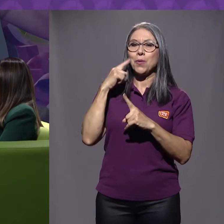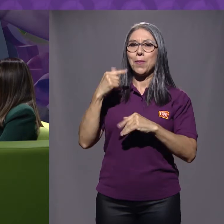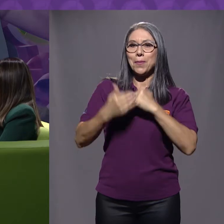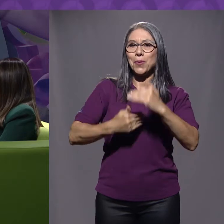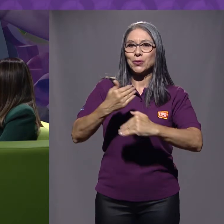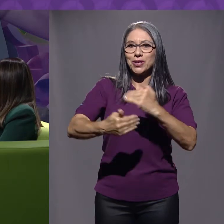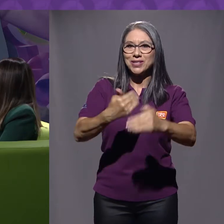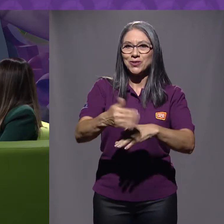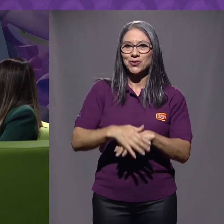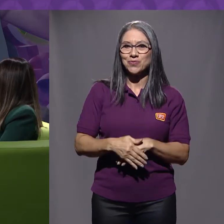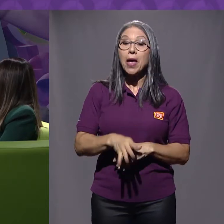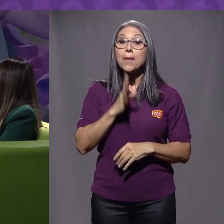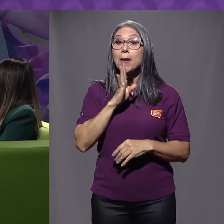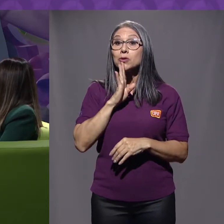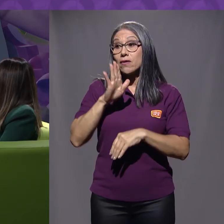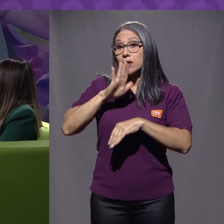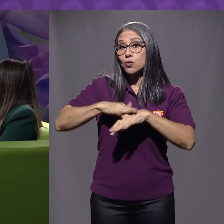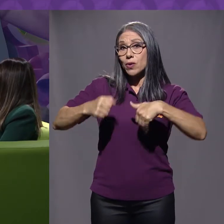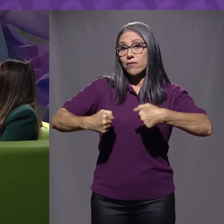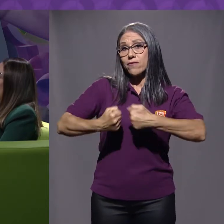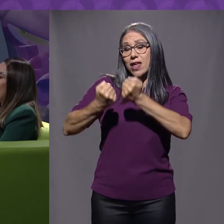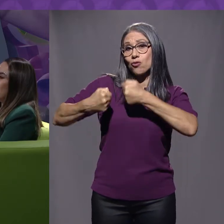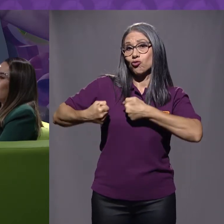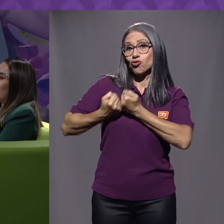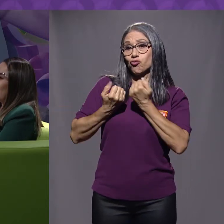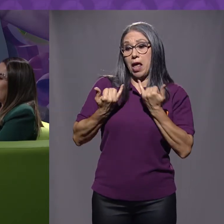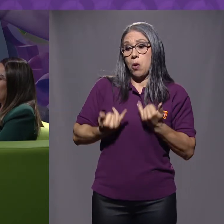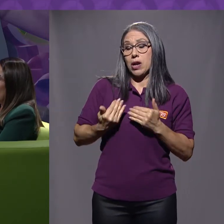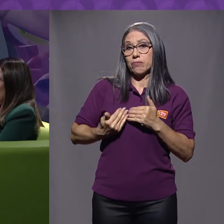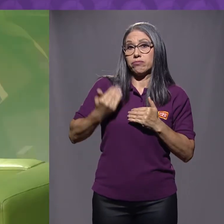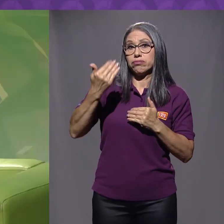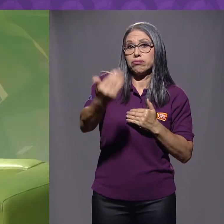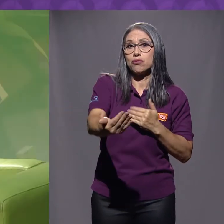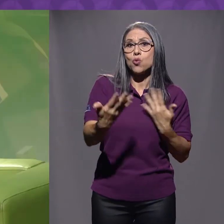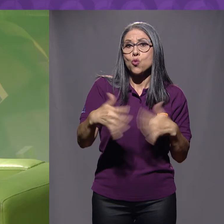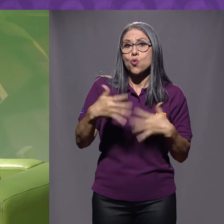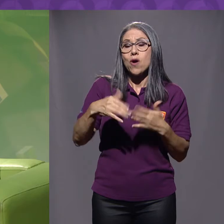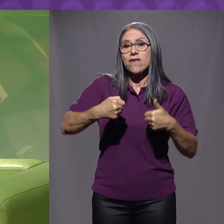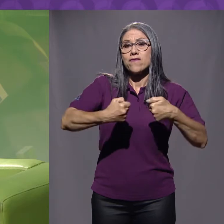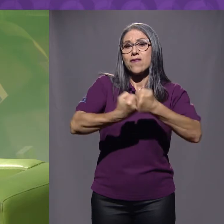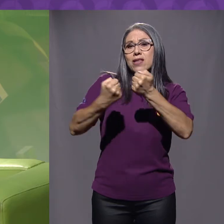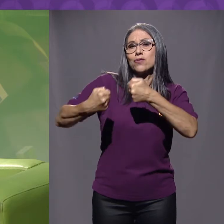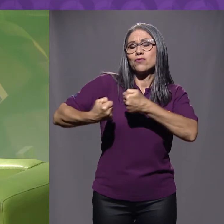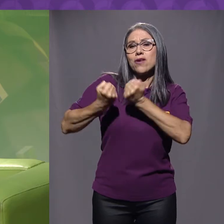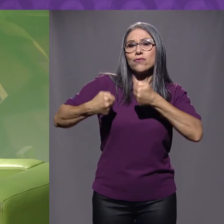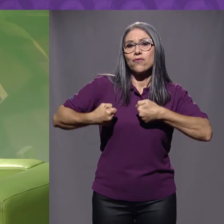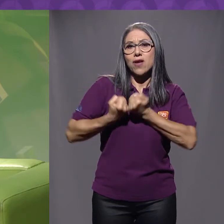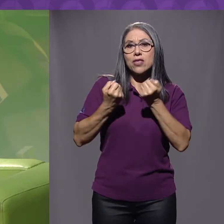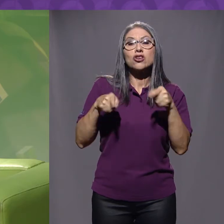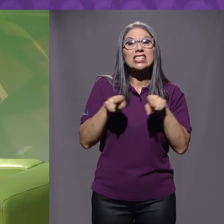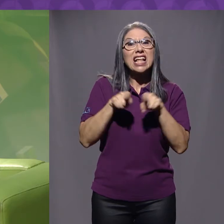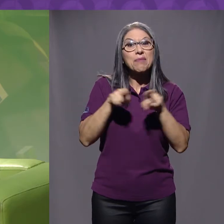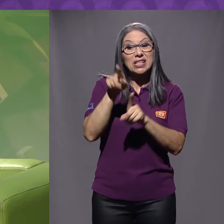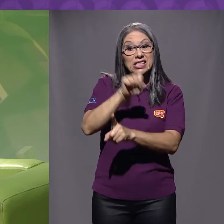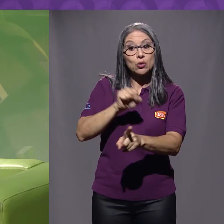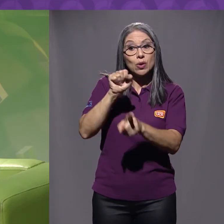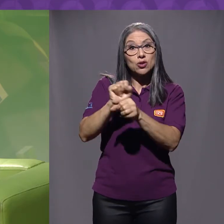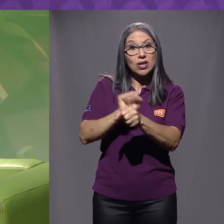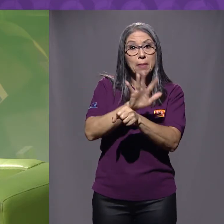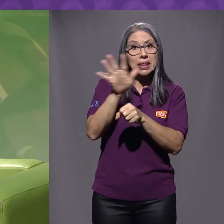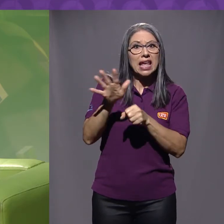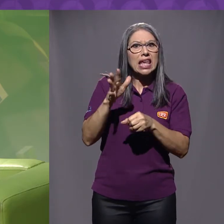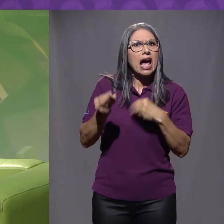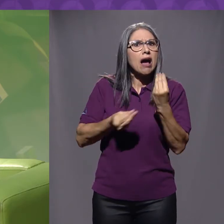doctor, sobre justamente esos retos que tenemos de ahora en adelante y los aprendizajes que nos puede dejar esta situación de